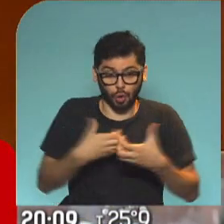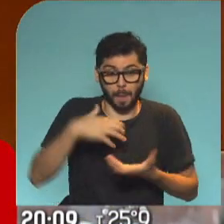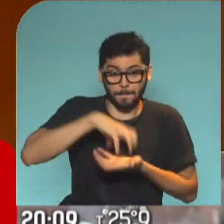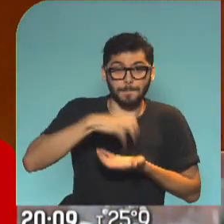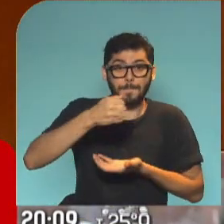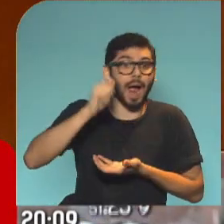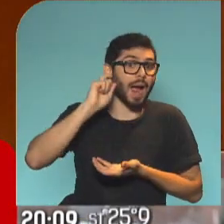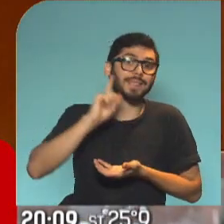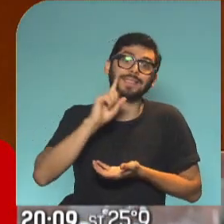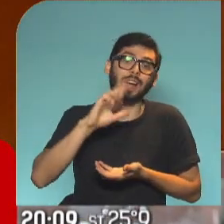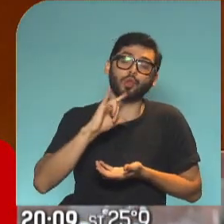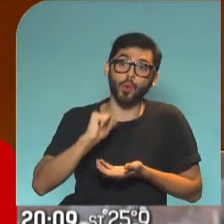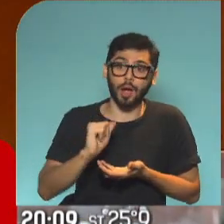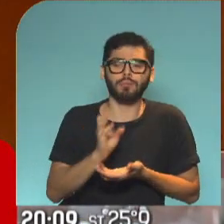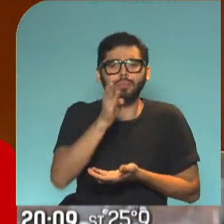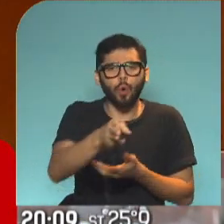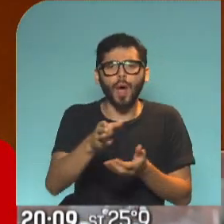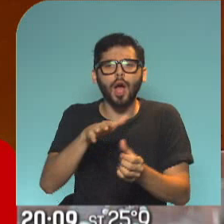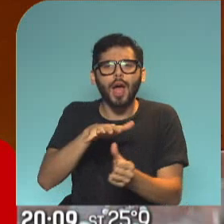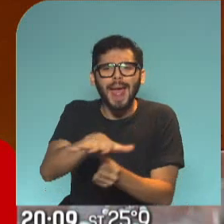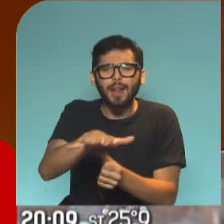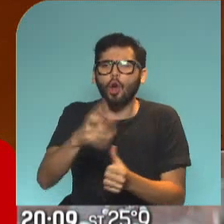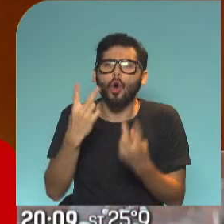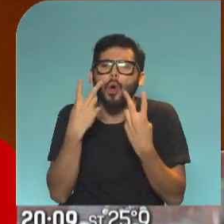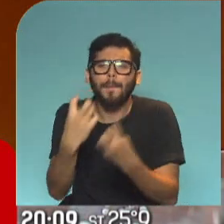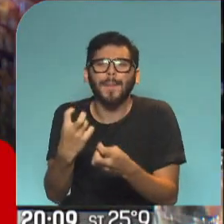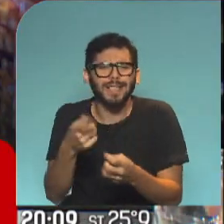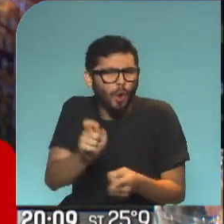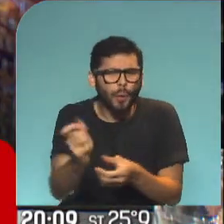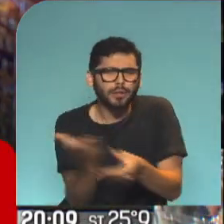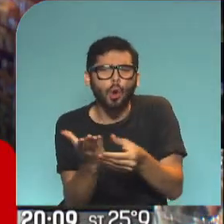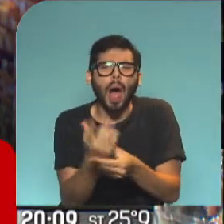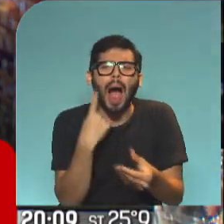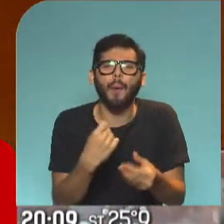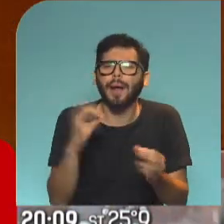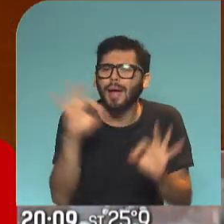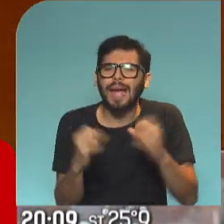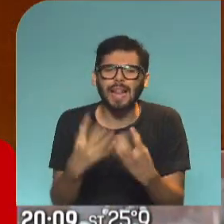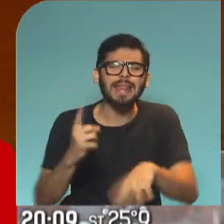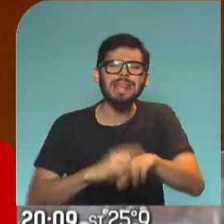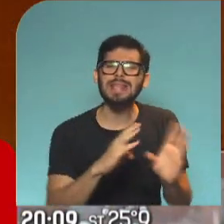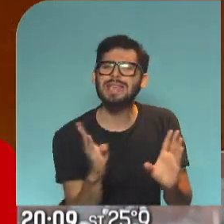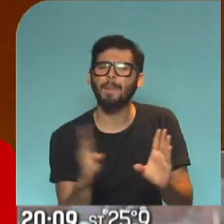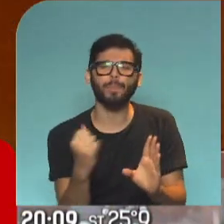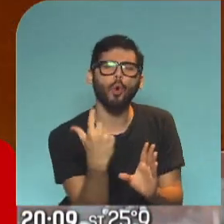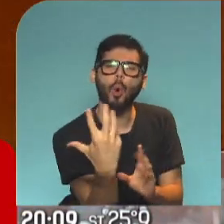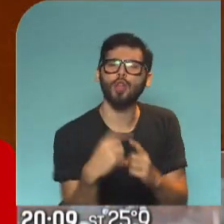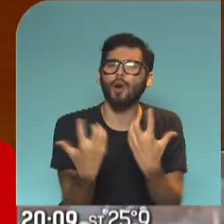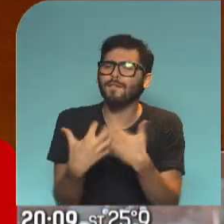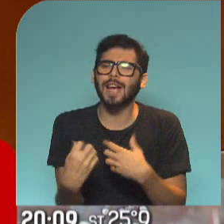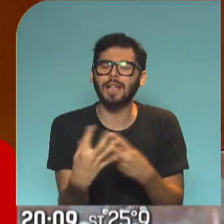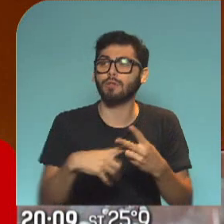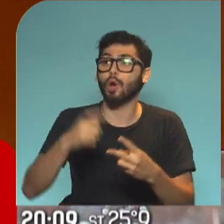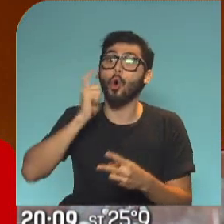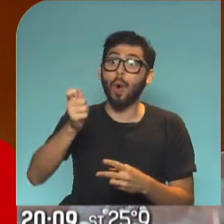magistratura todas las causas sobre violencia de género para analizar como tramitaron los tiempos cómo funcionan qué hacen los jueces